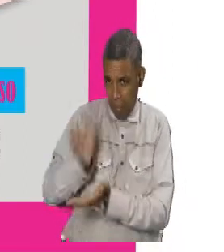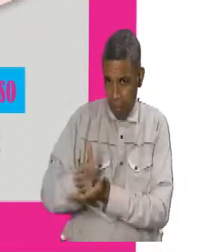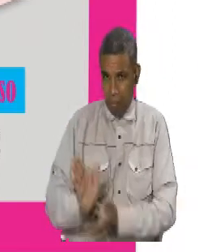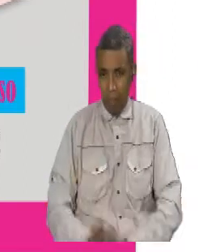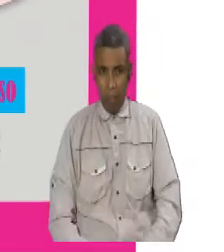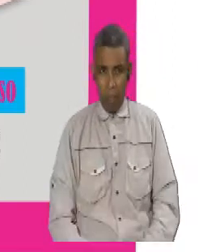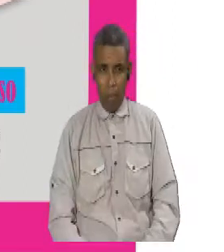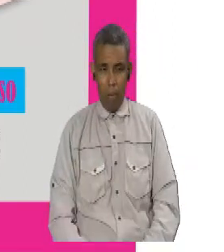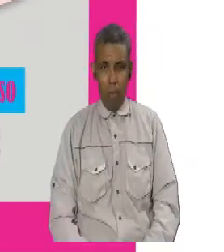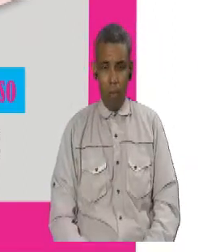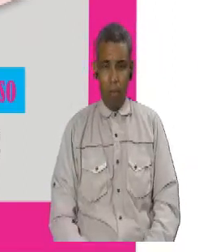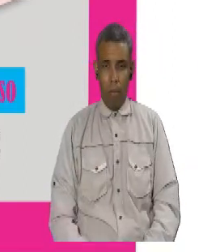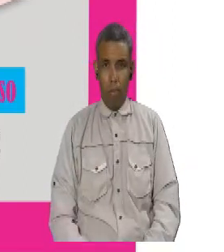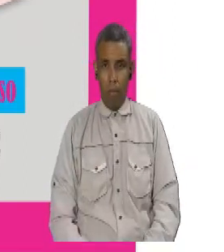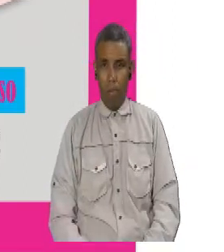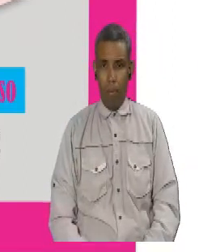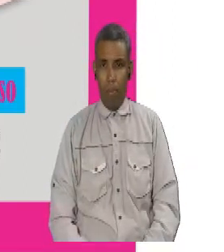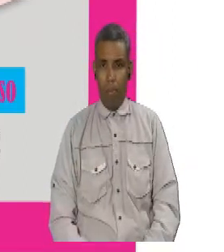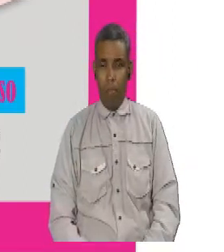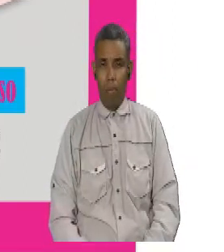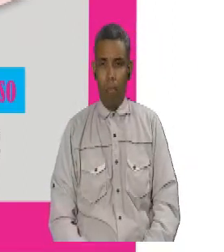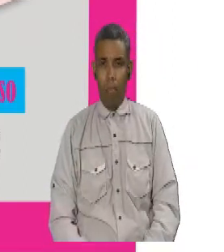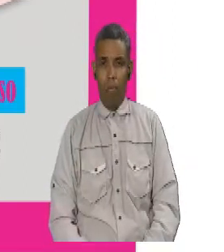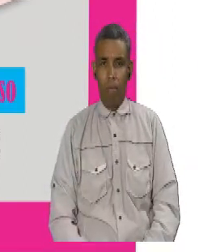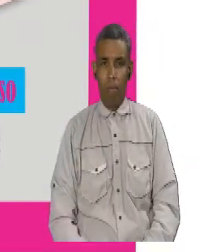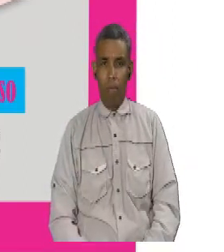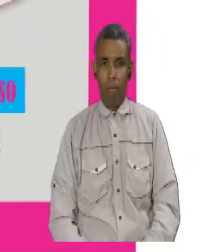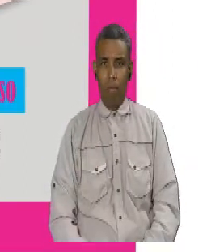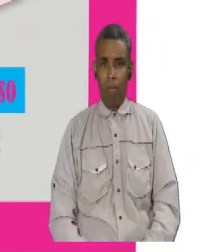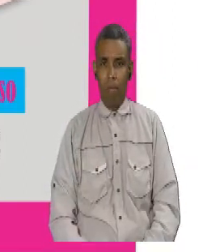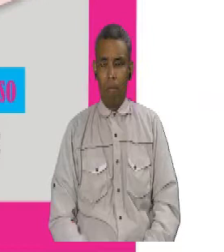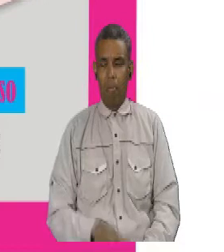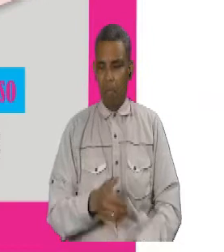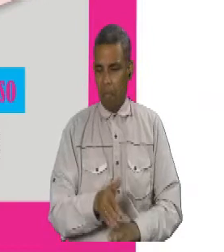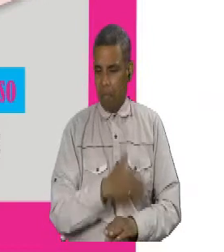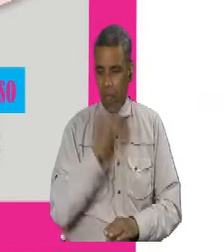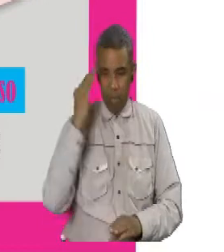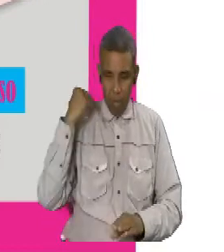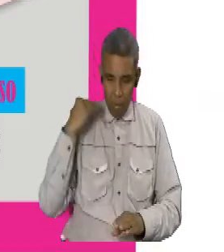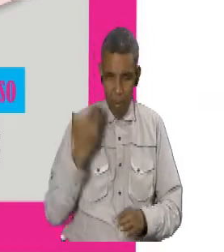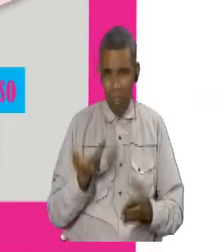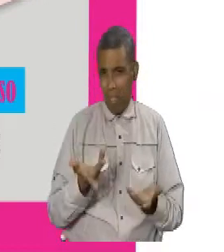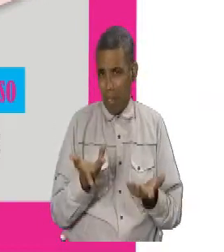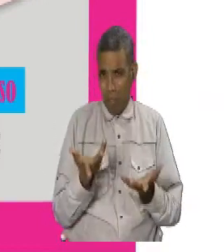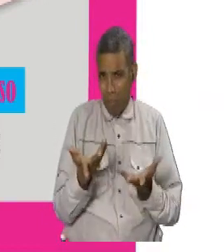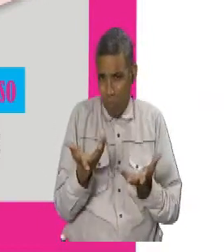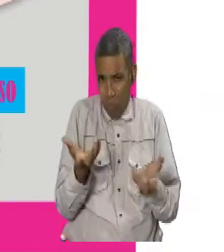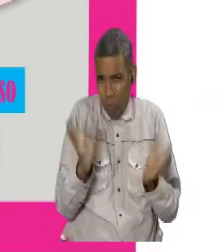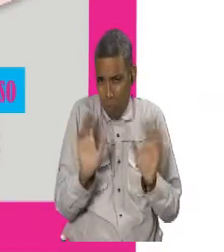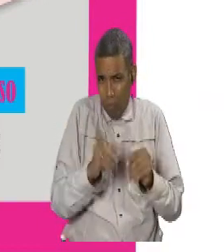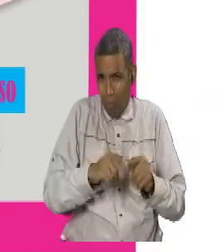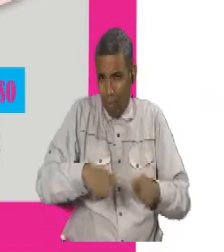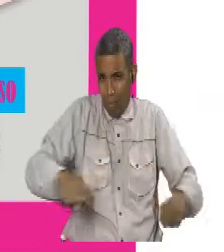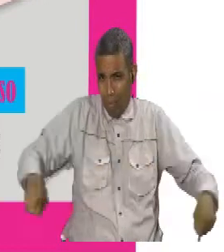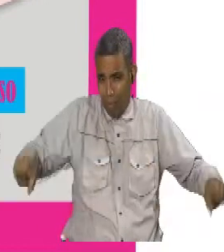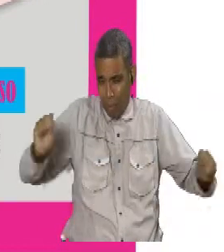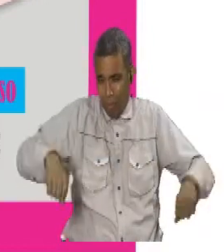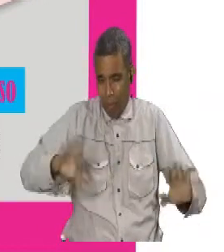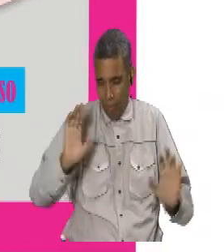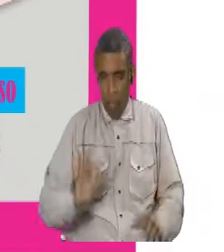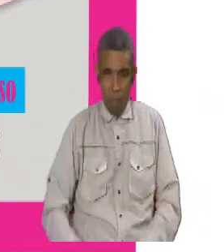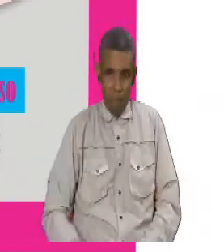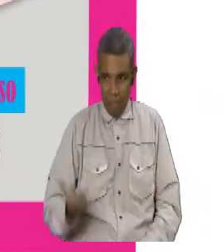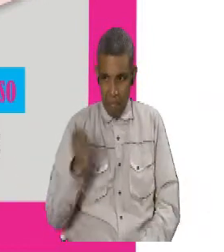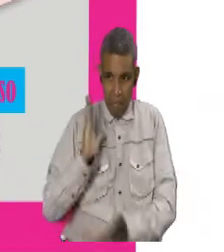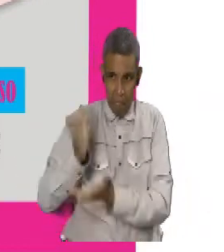una variedad de arreglos en uñas, en cabello, el todo lo que tiene que ver con estética